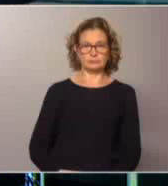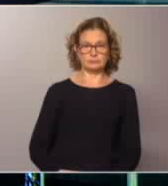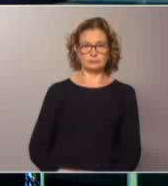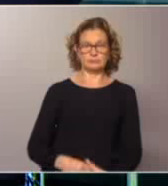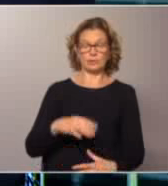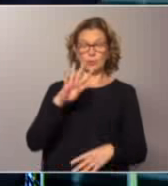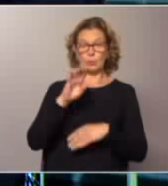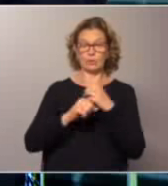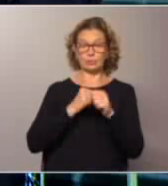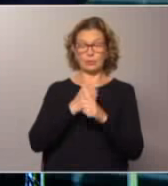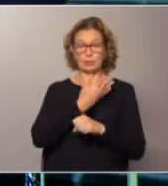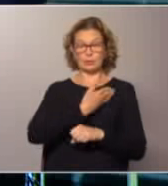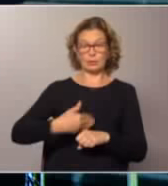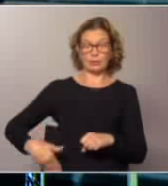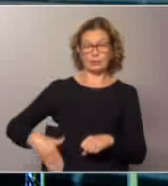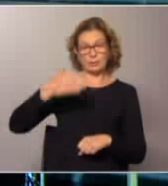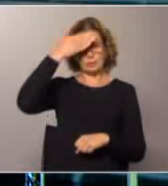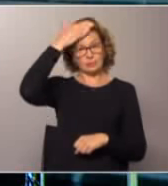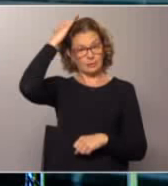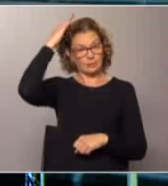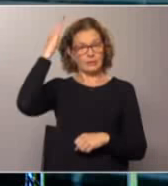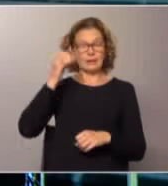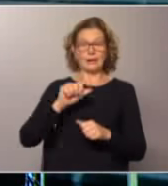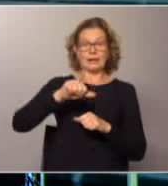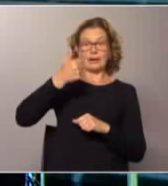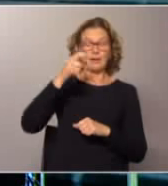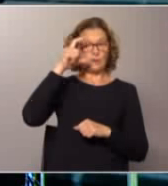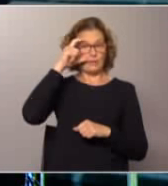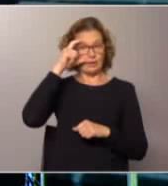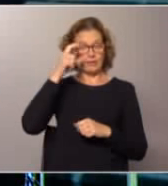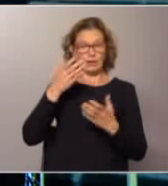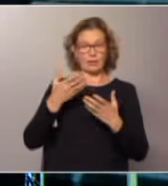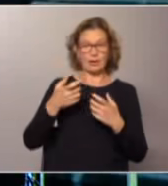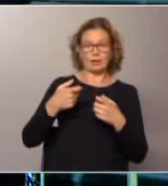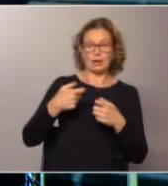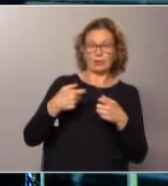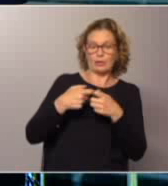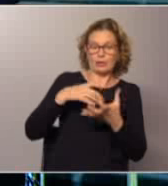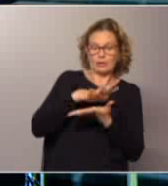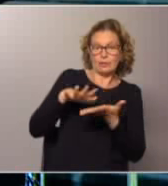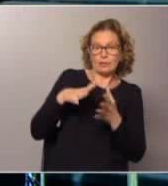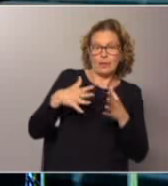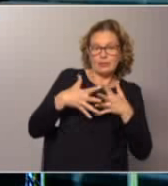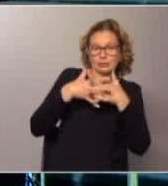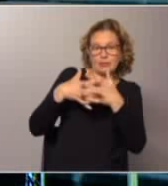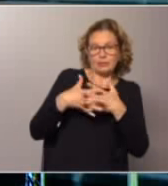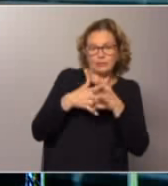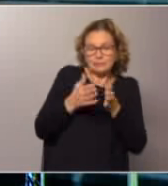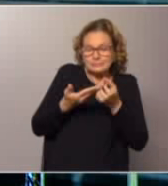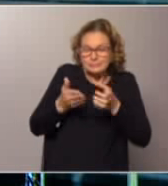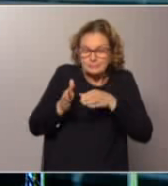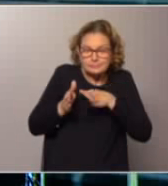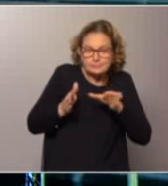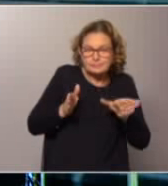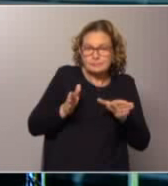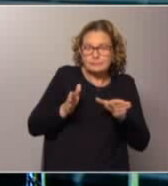tras cuatro años de gobierno de donald trump y la victoria del dios baile en la sociedad estadounidense aparece más debilidad